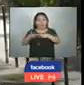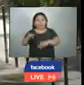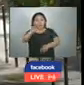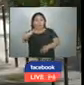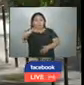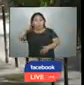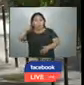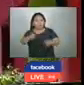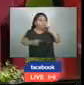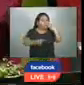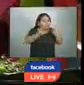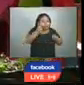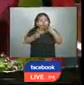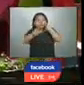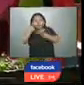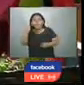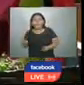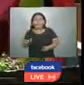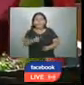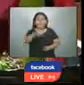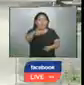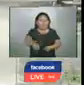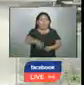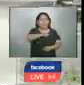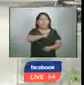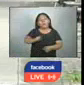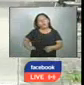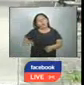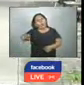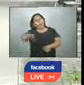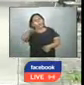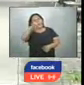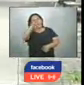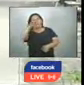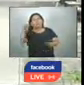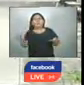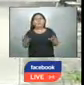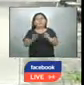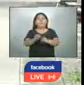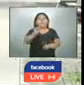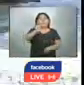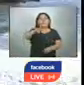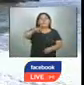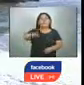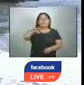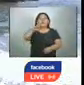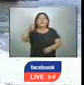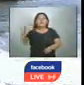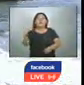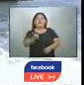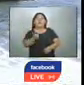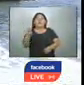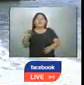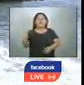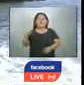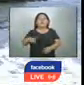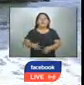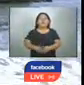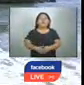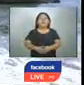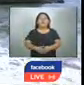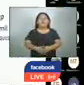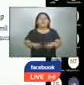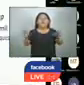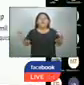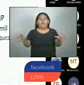sido visitados por turistas nacionales y extranjeros, haciendo un total de 5 millones de turistas interesados en estos sitios. Esto